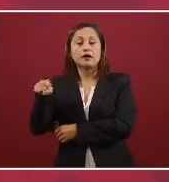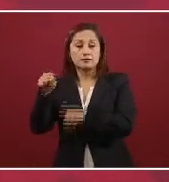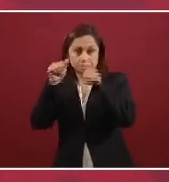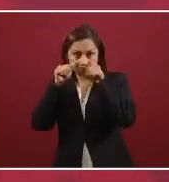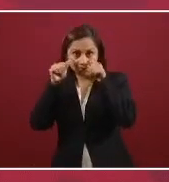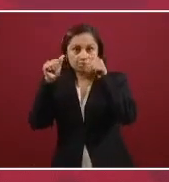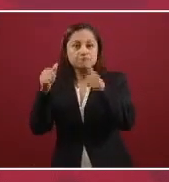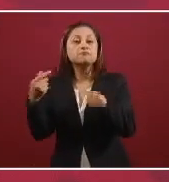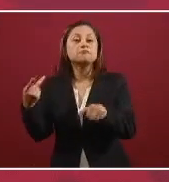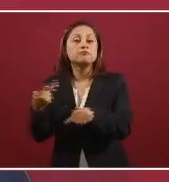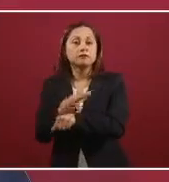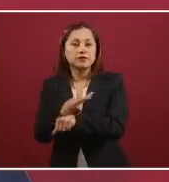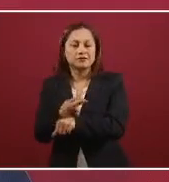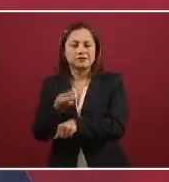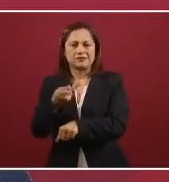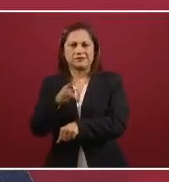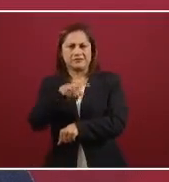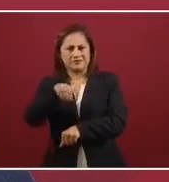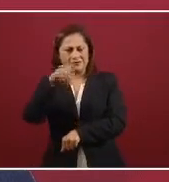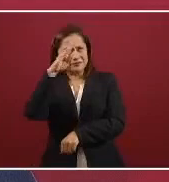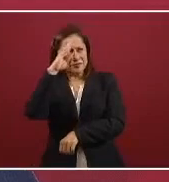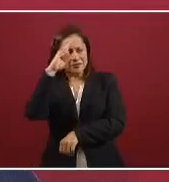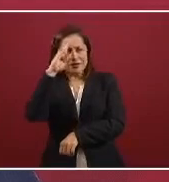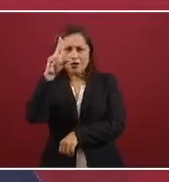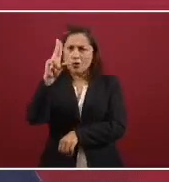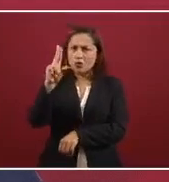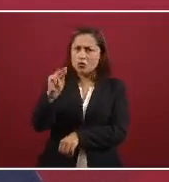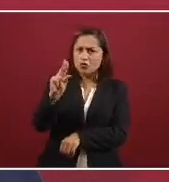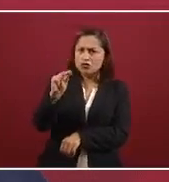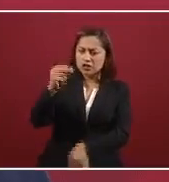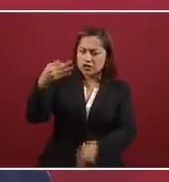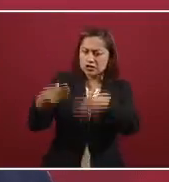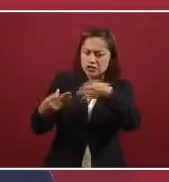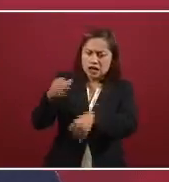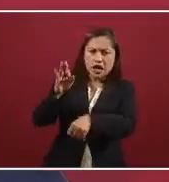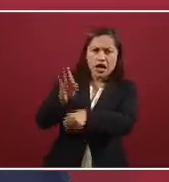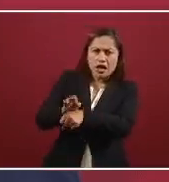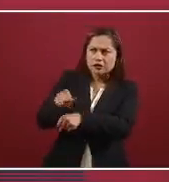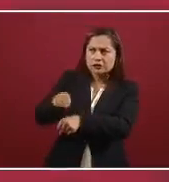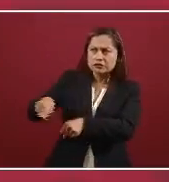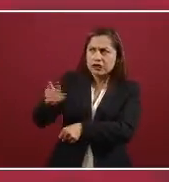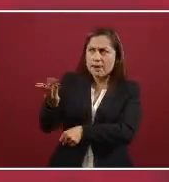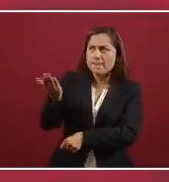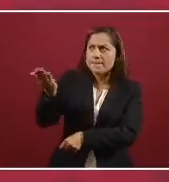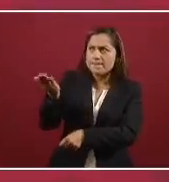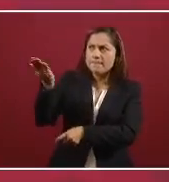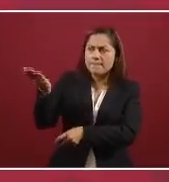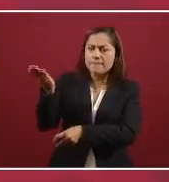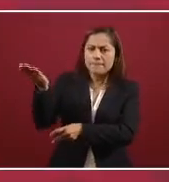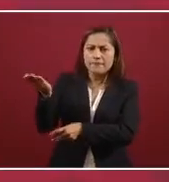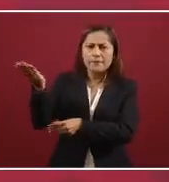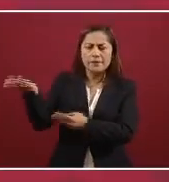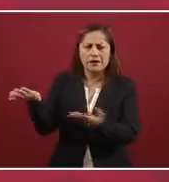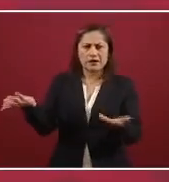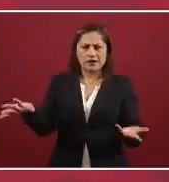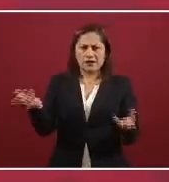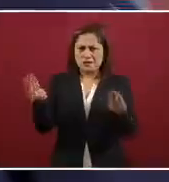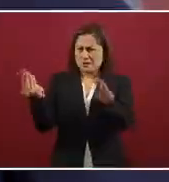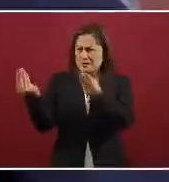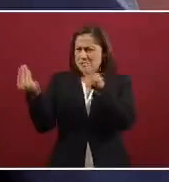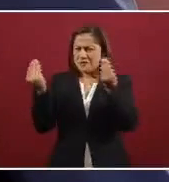Pero imagínense, 80 amparos. Están ahí todos los abogados